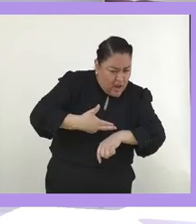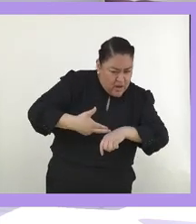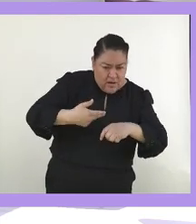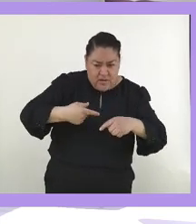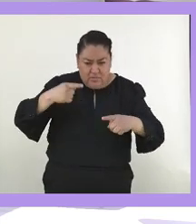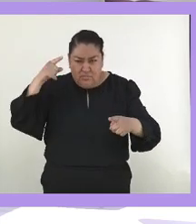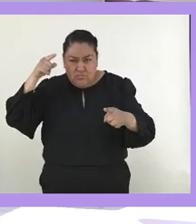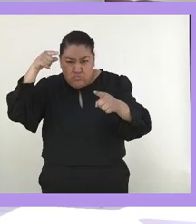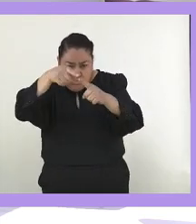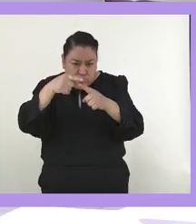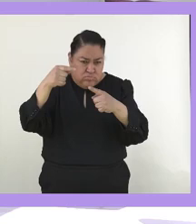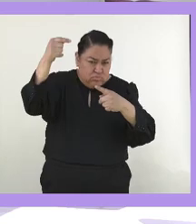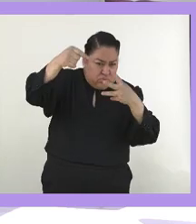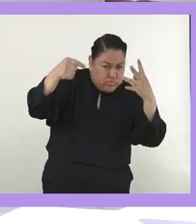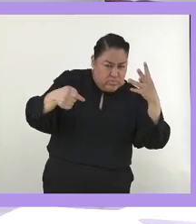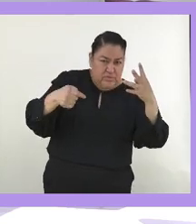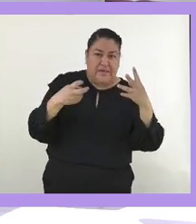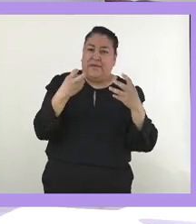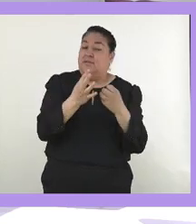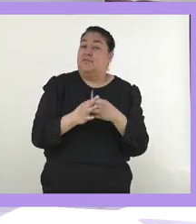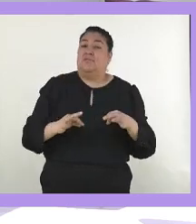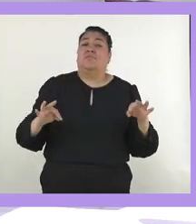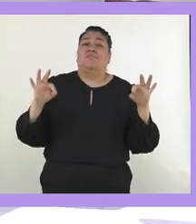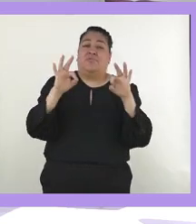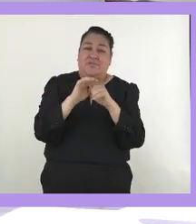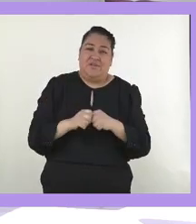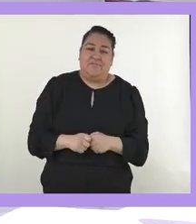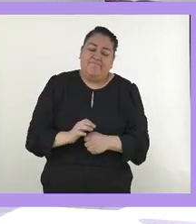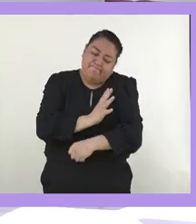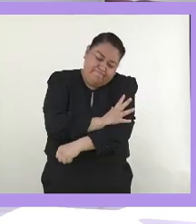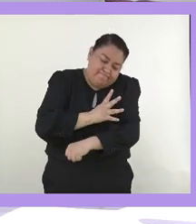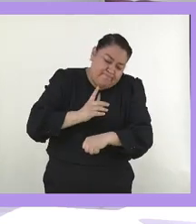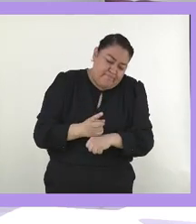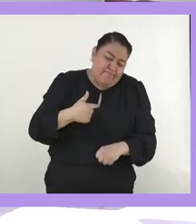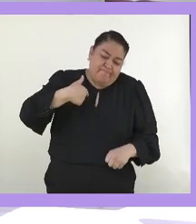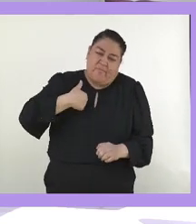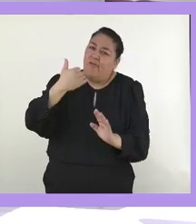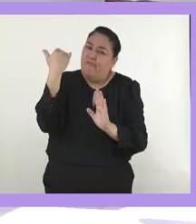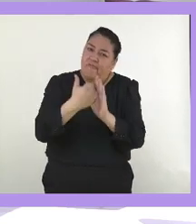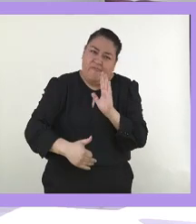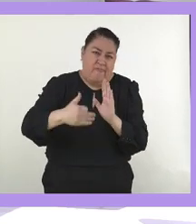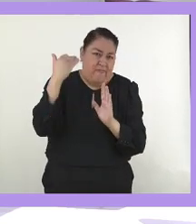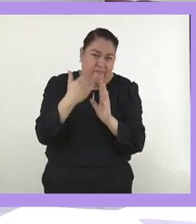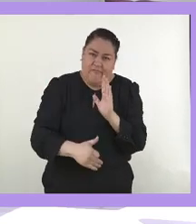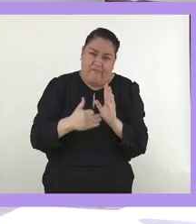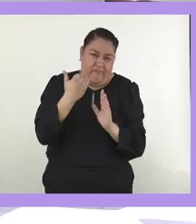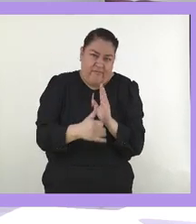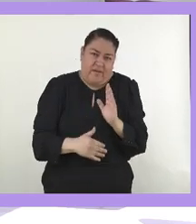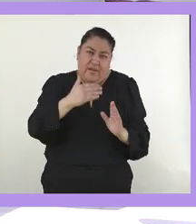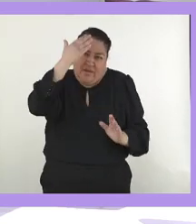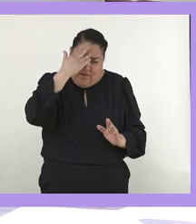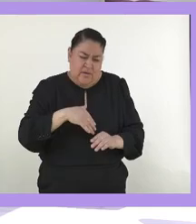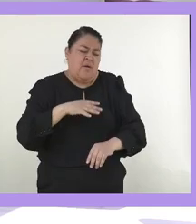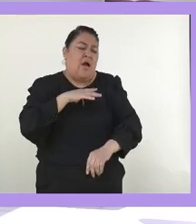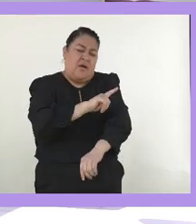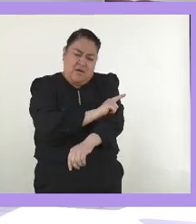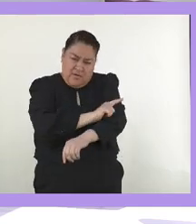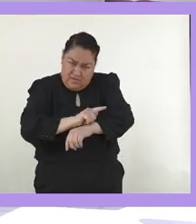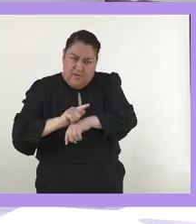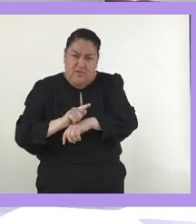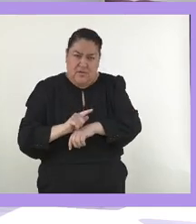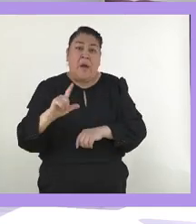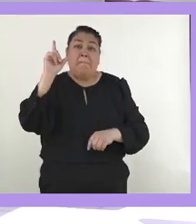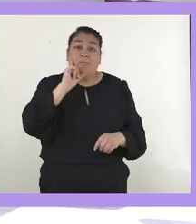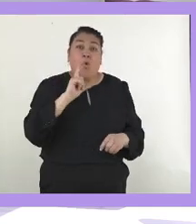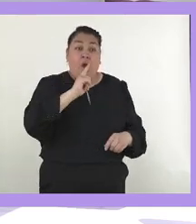Es evidente para mí que falta estructurar sí tenemos en la élite una liga una liga que está